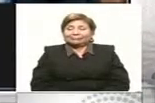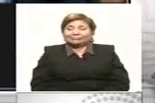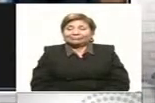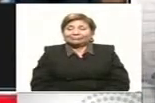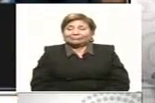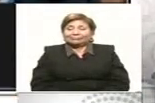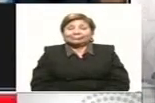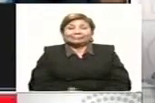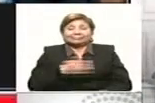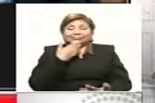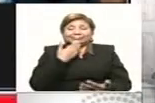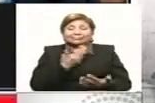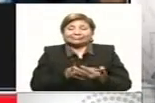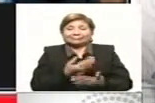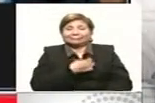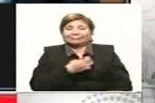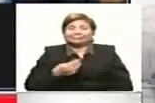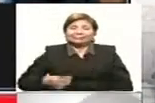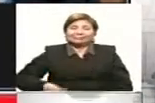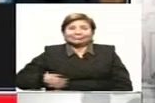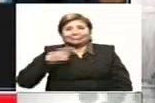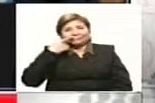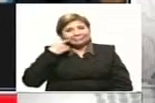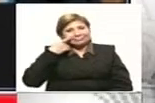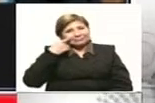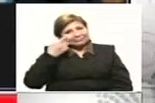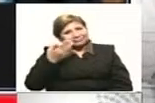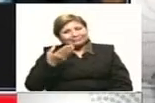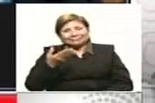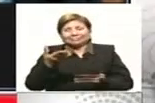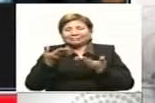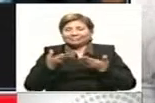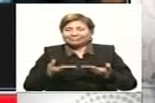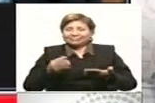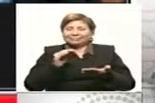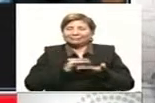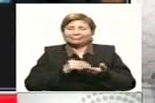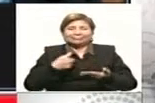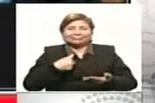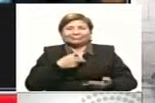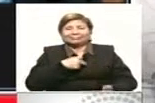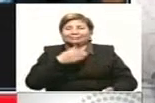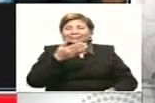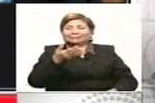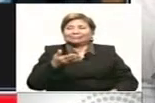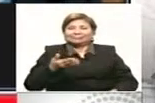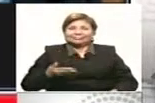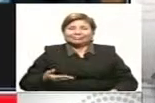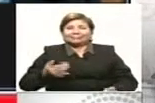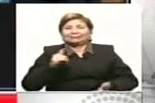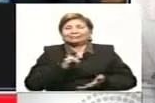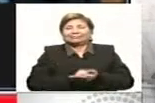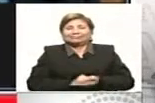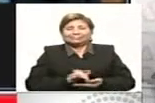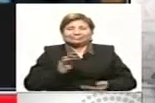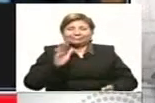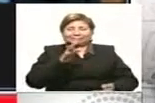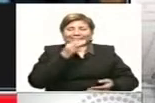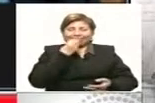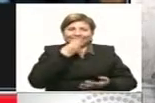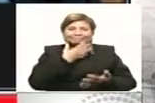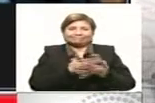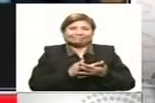Se le agradece, señor ministro, por haber accedido nuevamente a nuestra invitación y por su